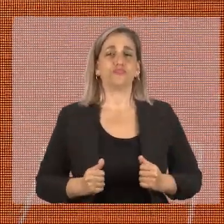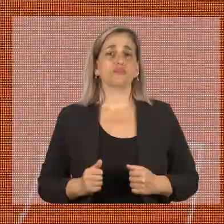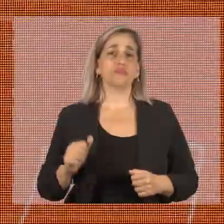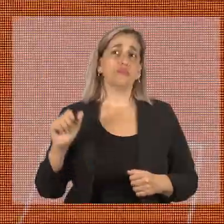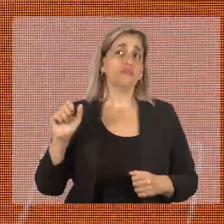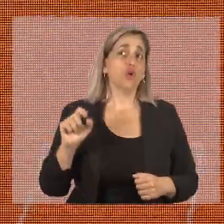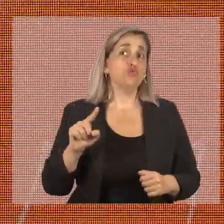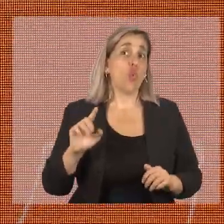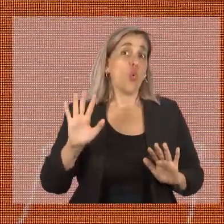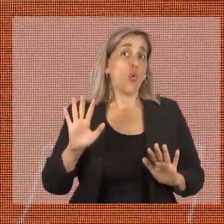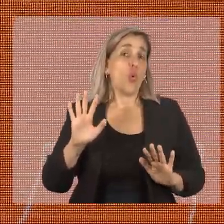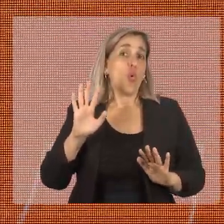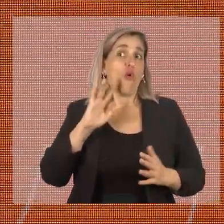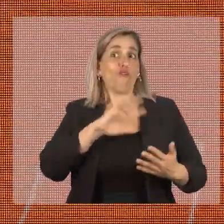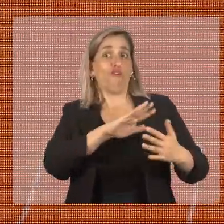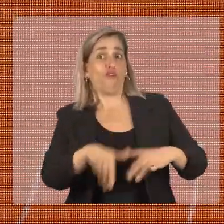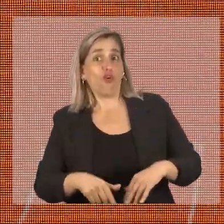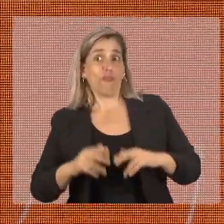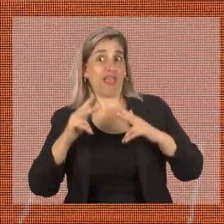bajo su manto liberal,